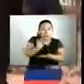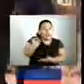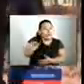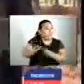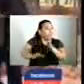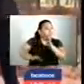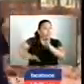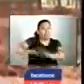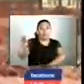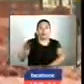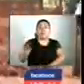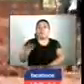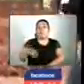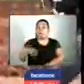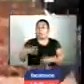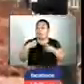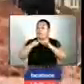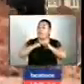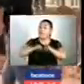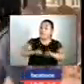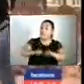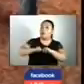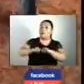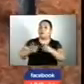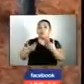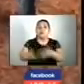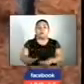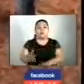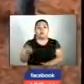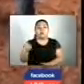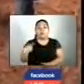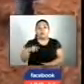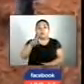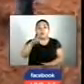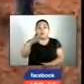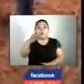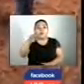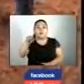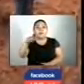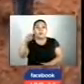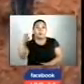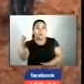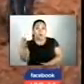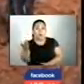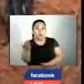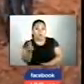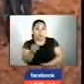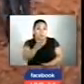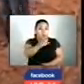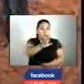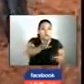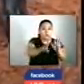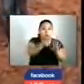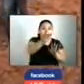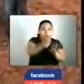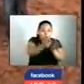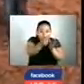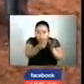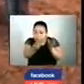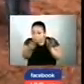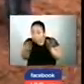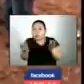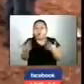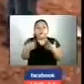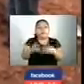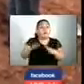afectado de Latinoamérica por la enfermedad ha registrado sus últimos 100 mil fallecidos en apenas 36 días en